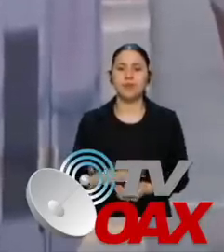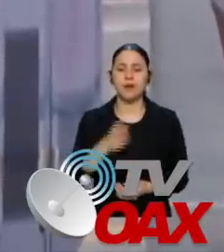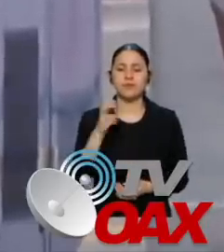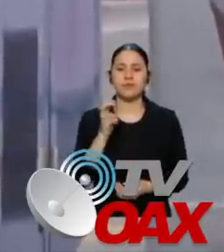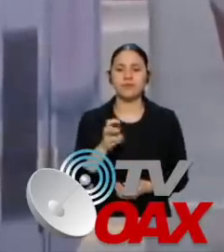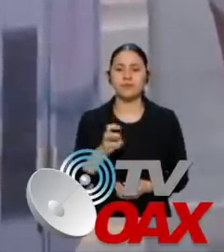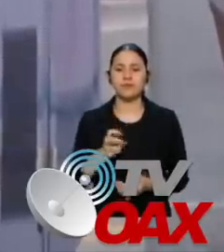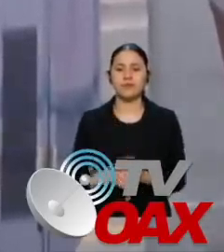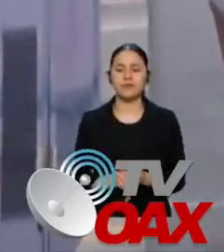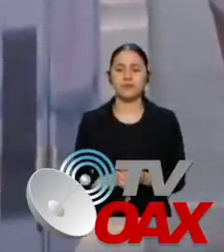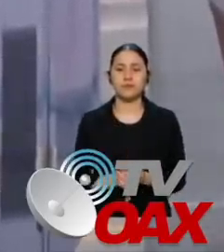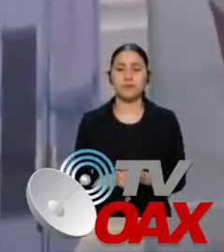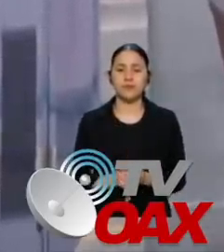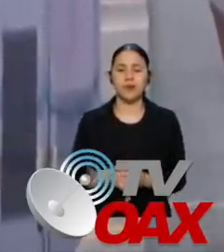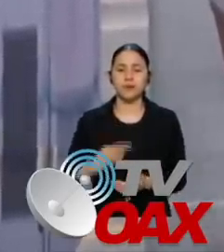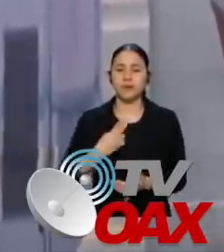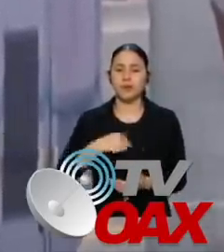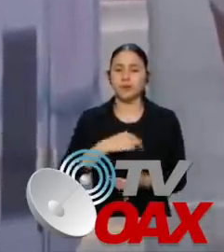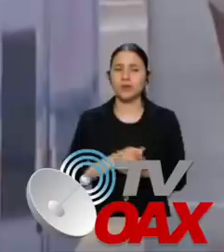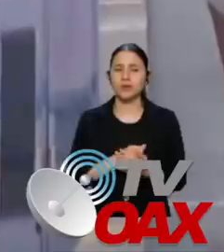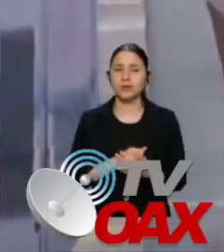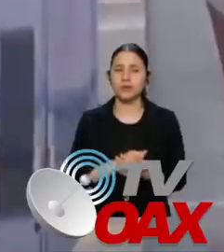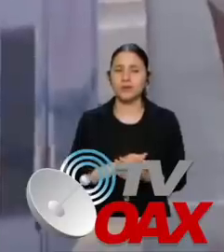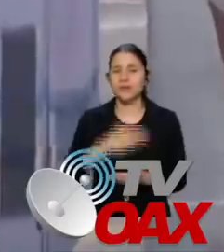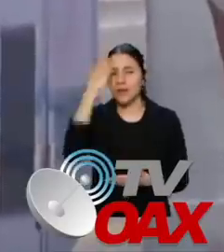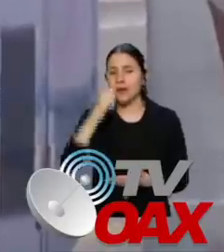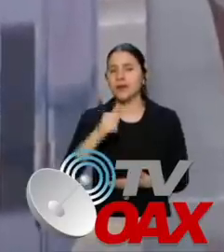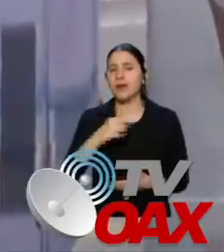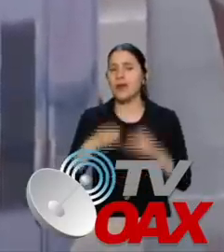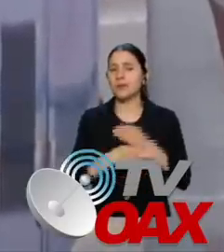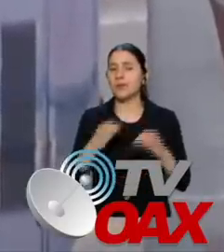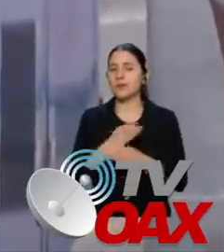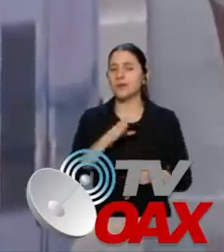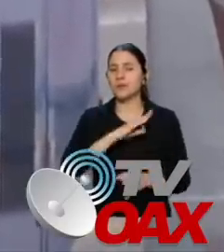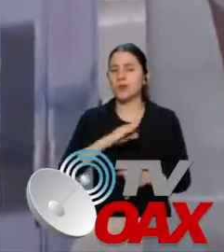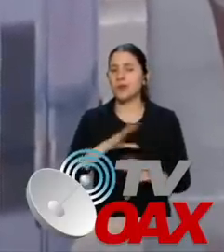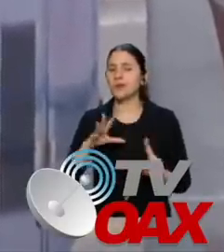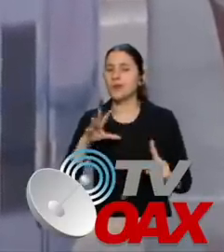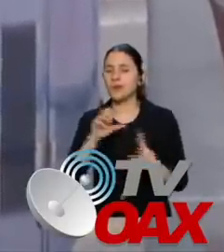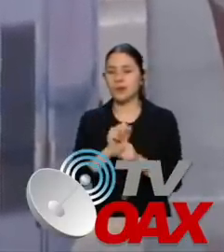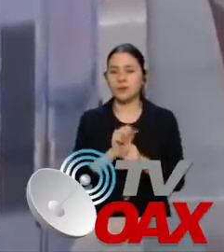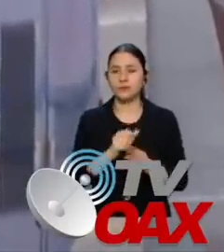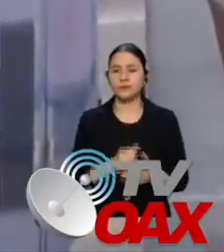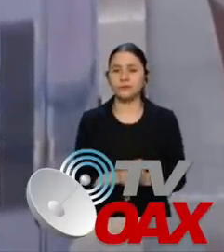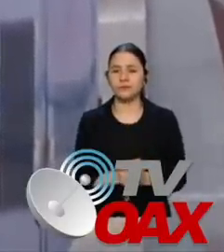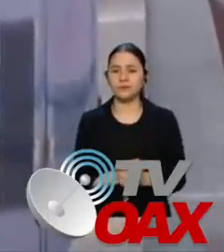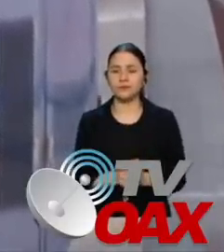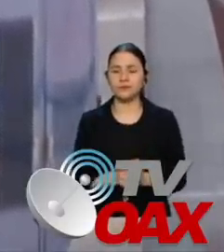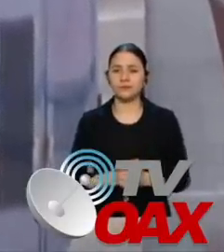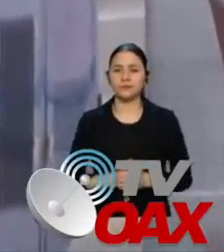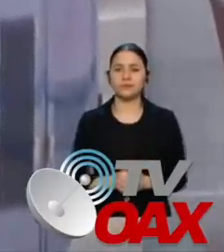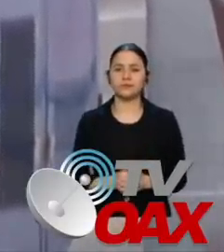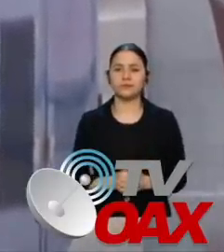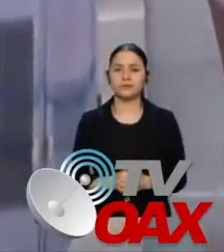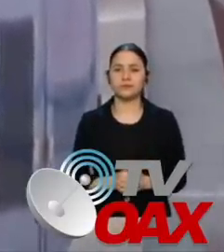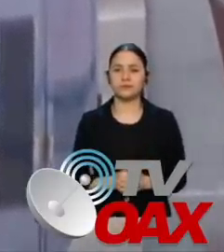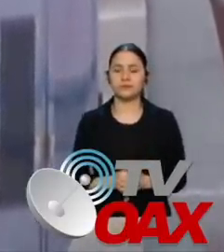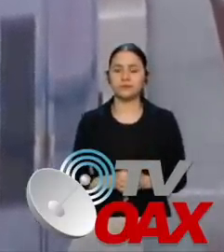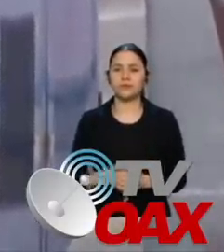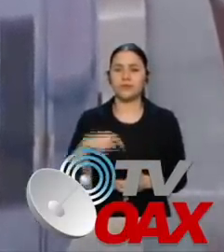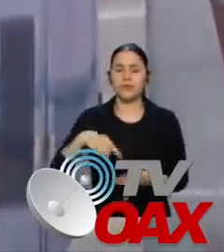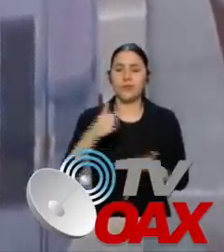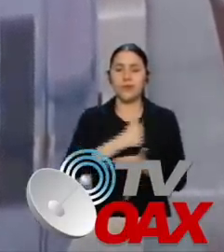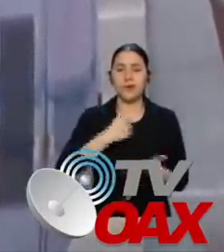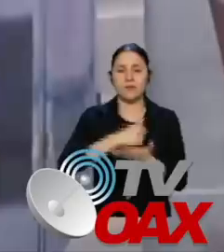está lleno de esperanza y esperanza en el porvenir. ¡Que viva el trolebús elevado de la Ciudad de